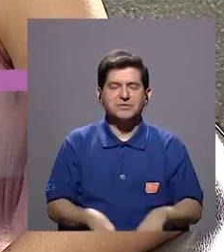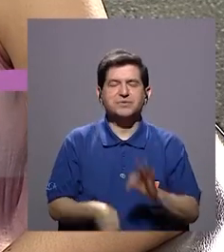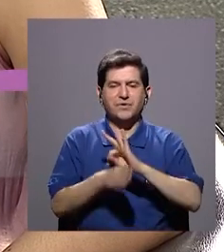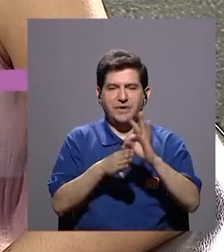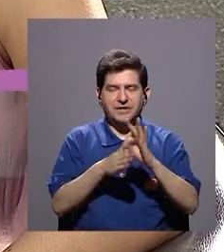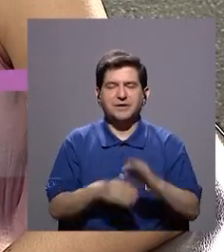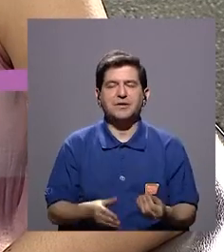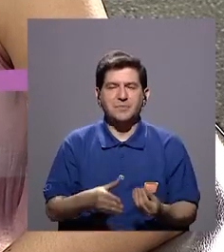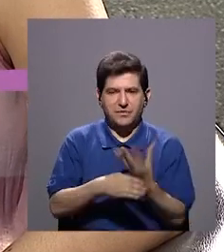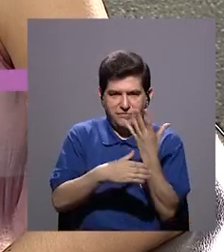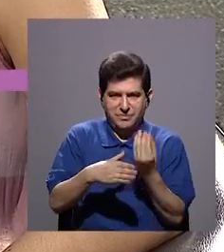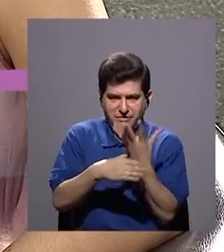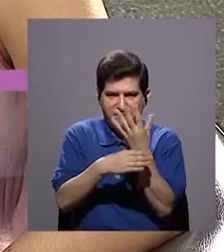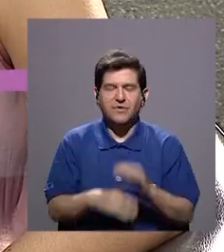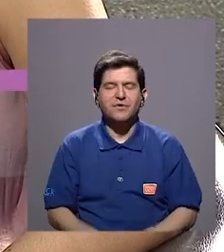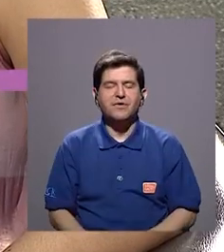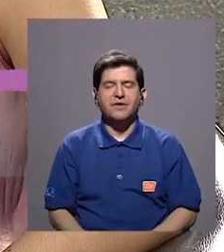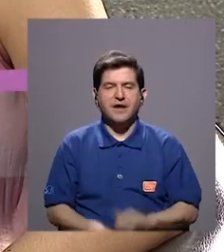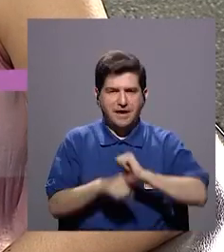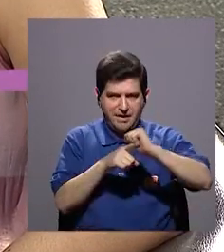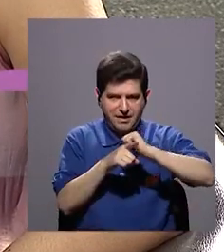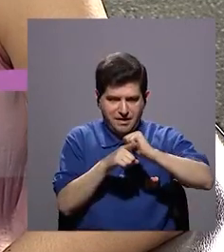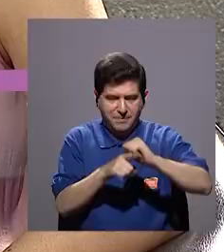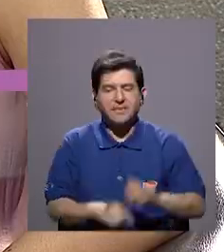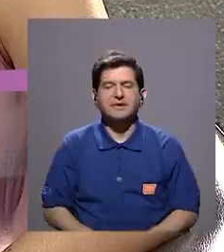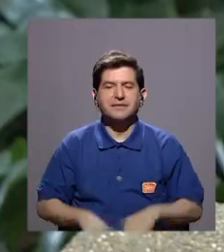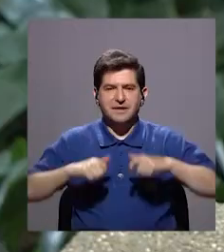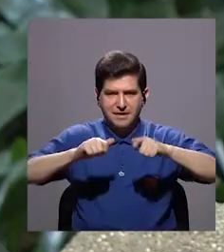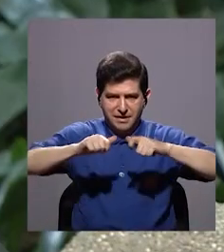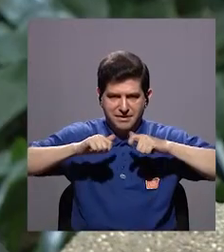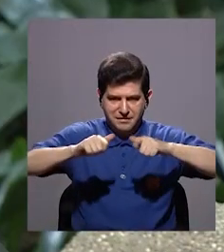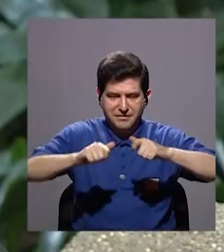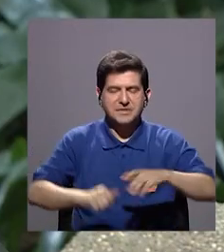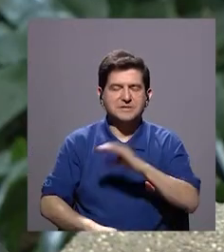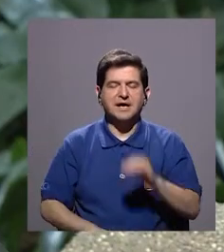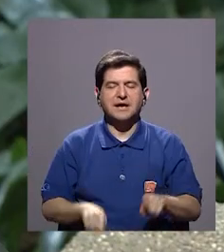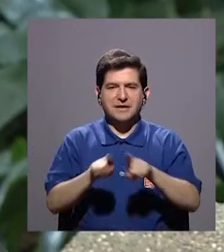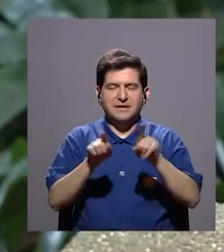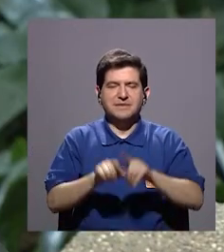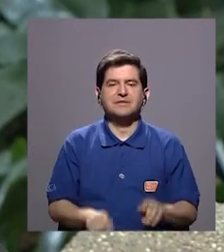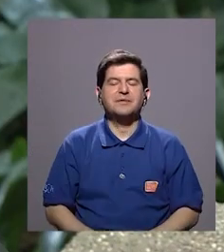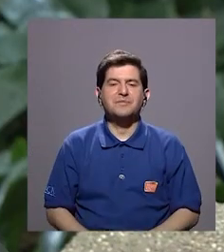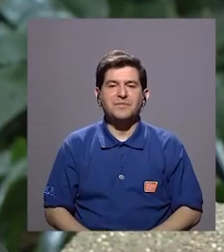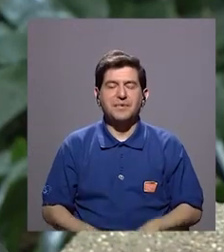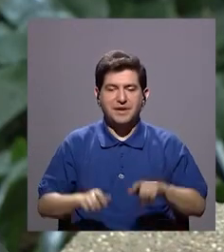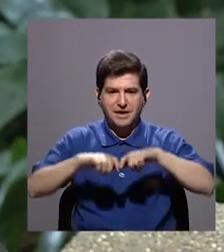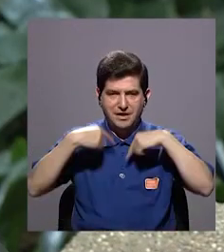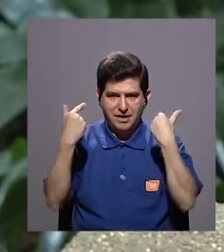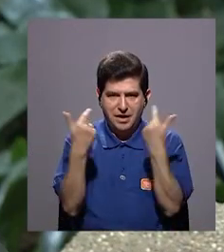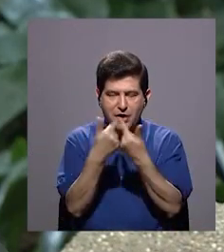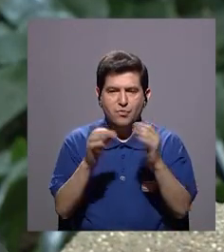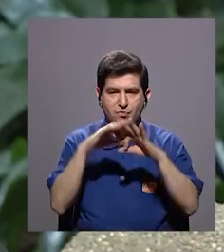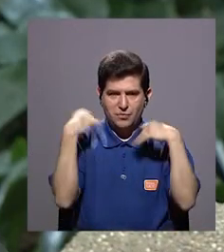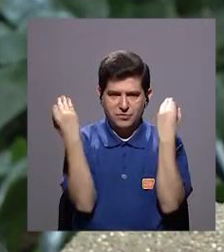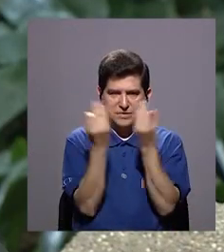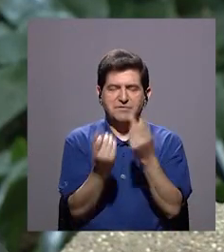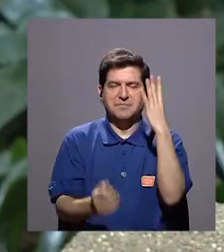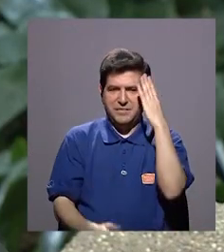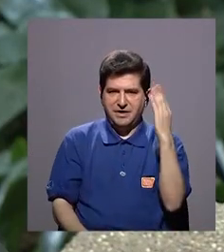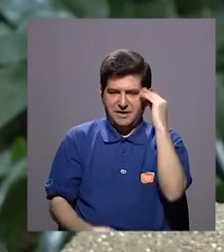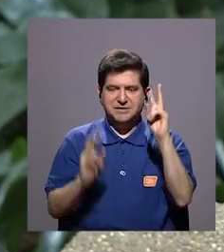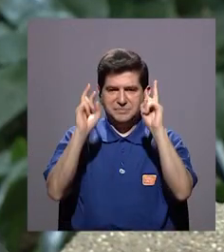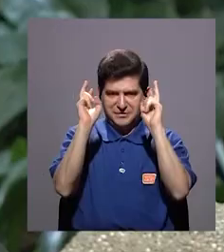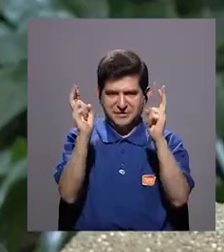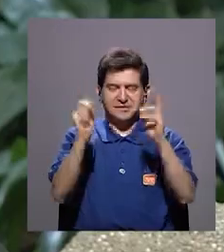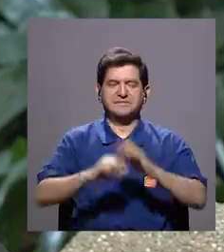además terapeuta floral, tiene un entrenamiento en masaje terapéutico y formación en constelaciones familiares, una amplia experiencia en